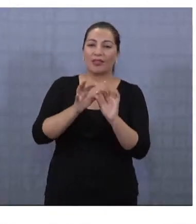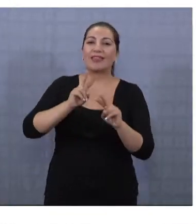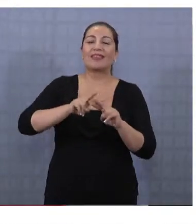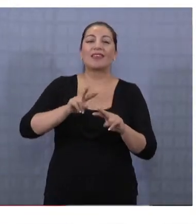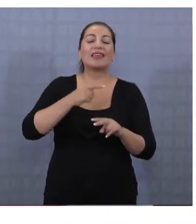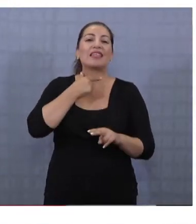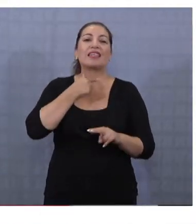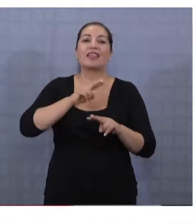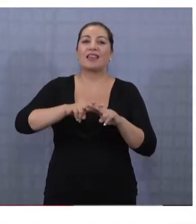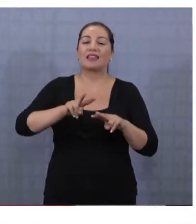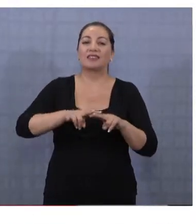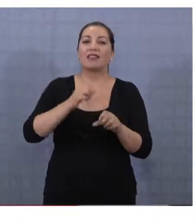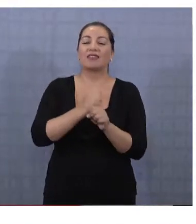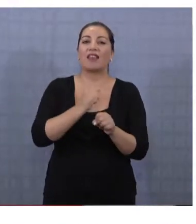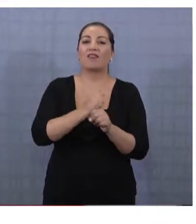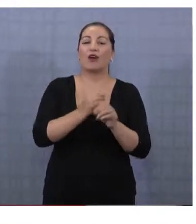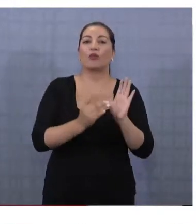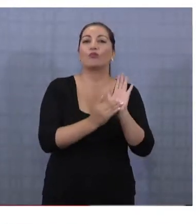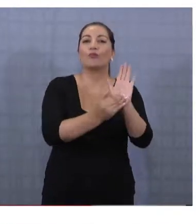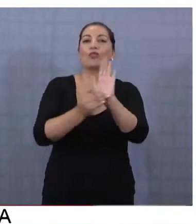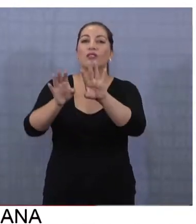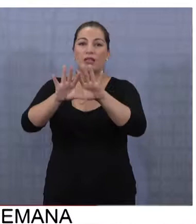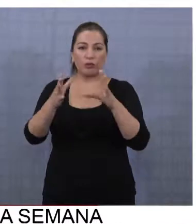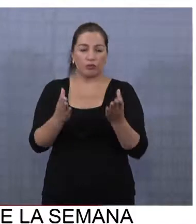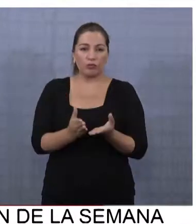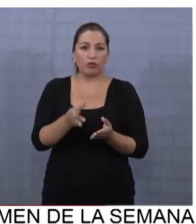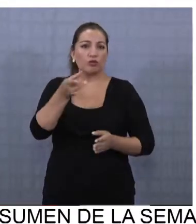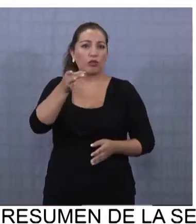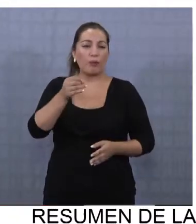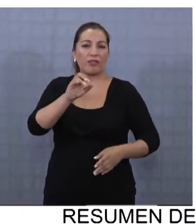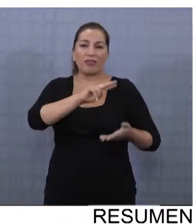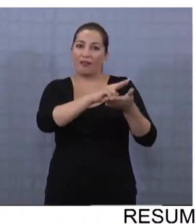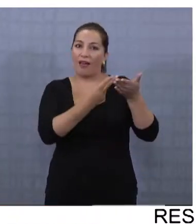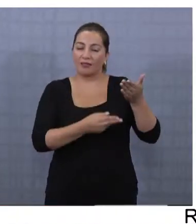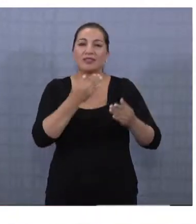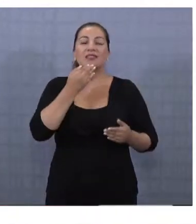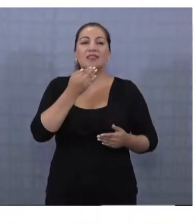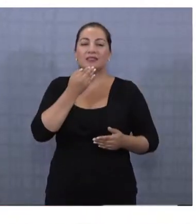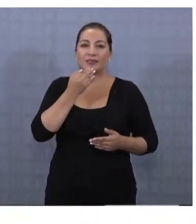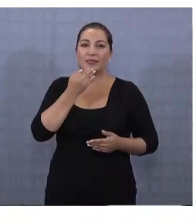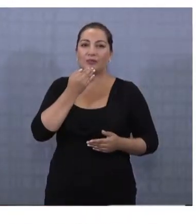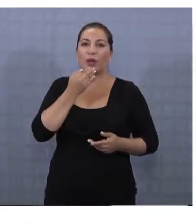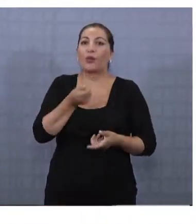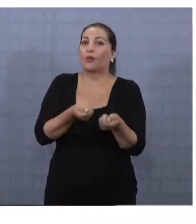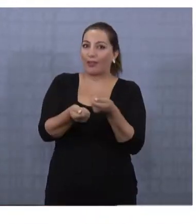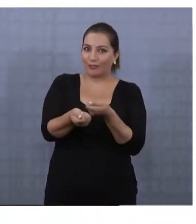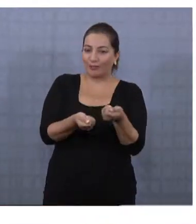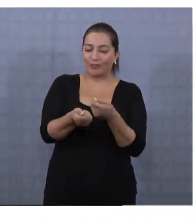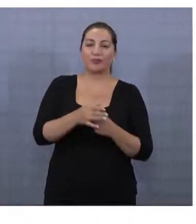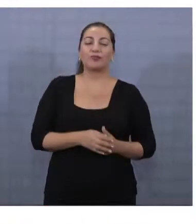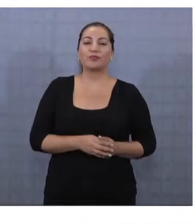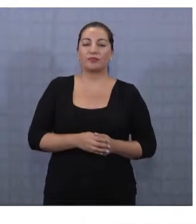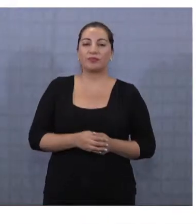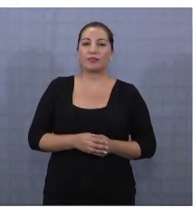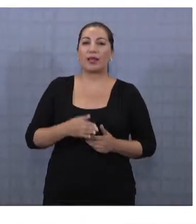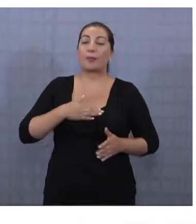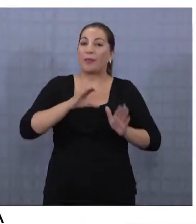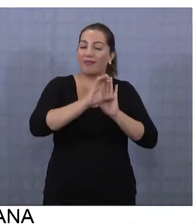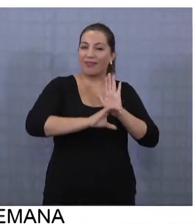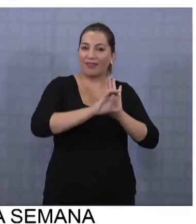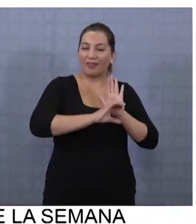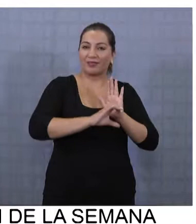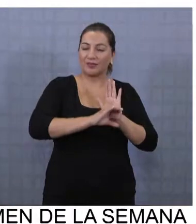quieren llevar su trabajo por el mundo, el que no solo ve como arte, sino también como un negocio. En la